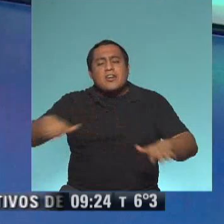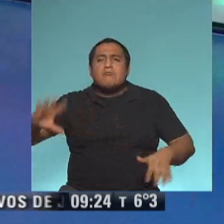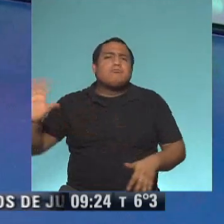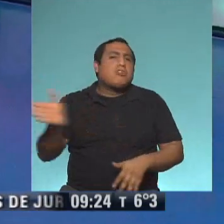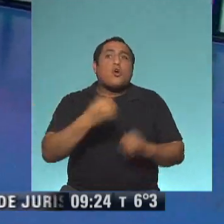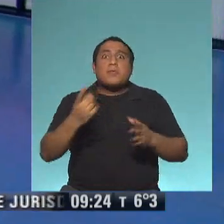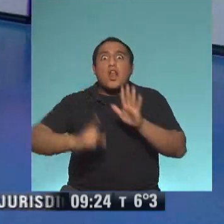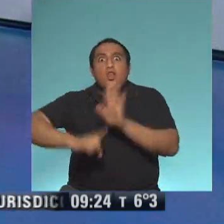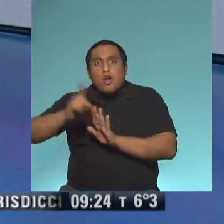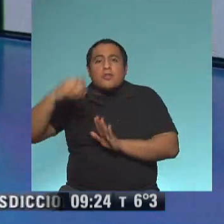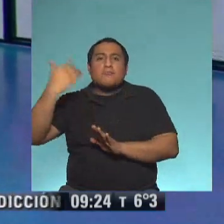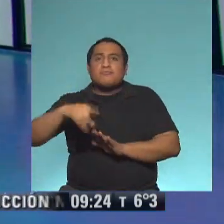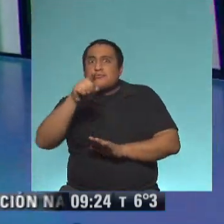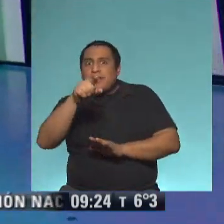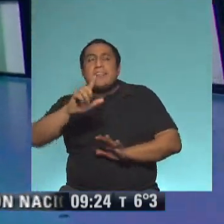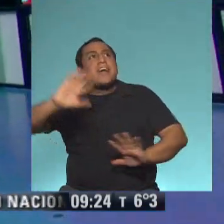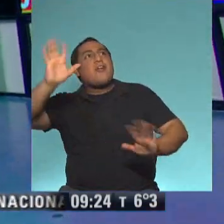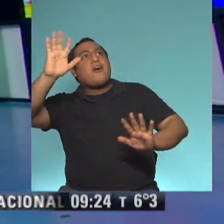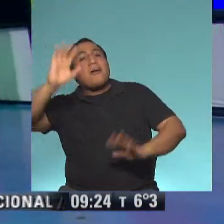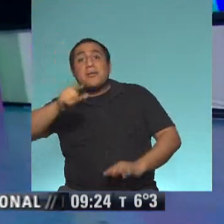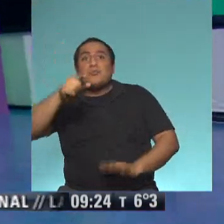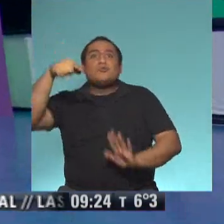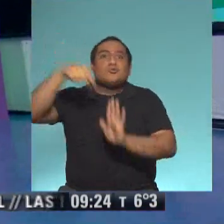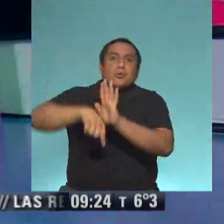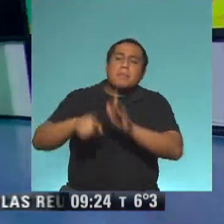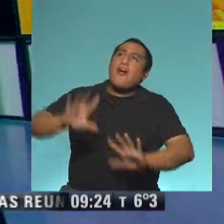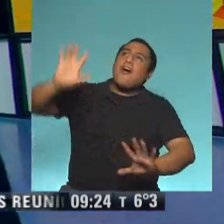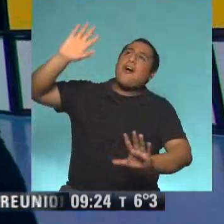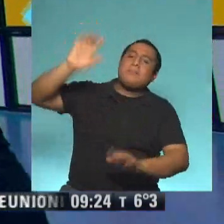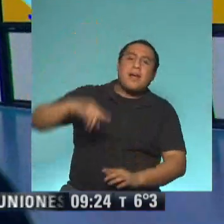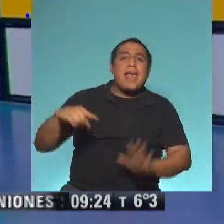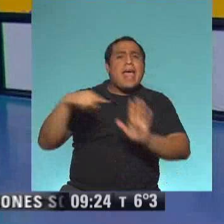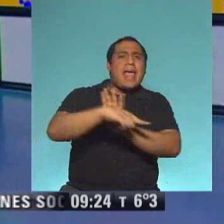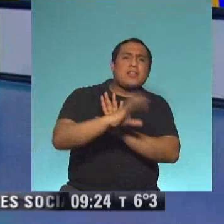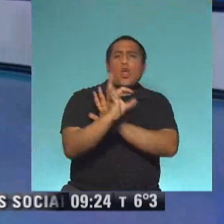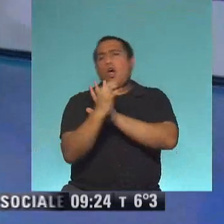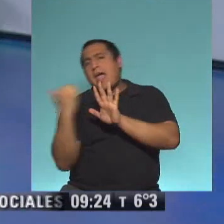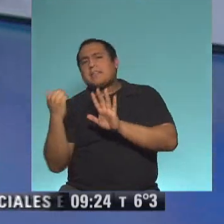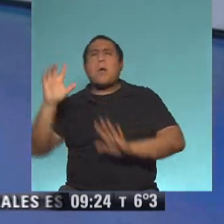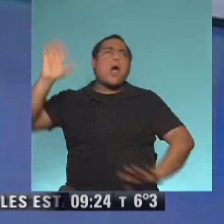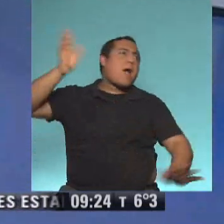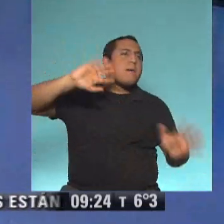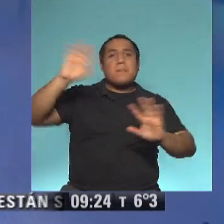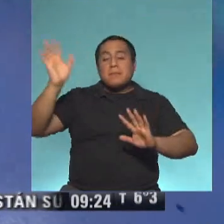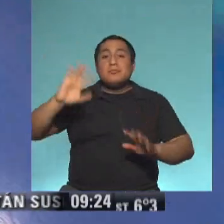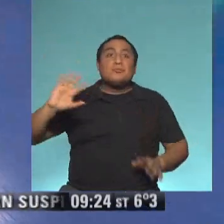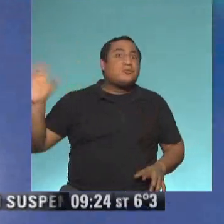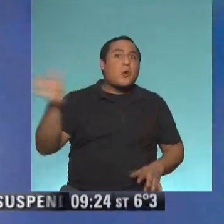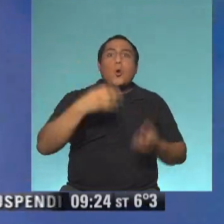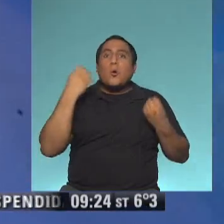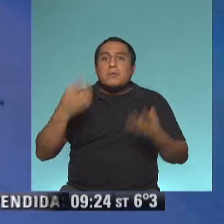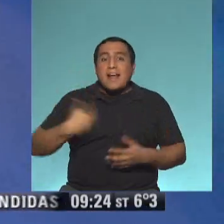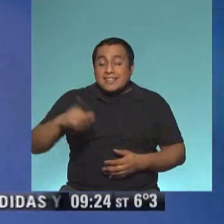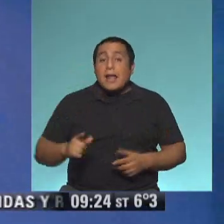andan ahí en el norte? Mirá, nos están saludando Ernesto. Oh, ¡en el sur! ¿Cómo andan todos? ¡En el este y en el oeste! Pero llegamos a todo el país en este